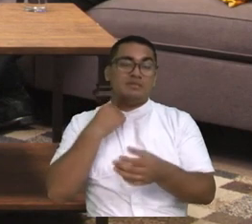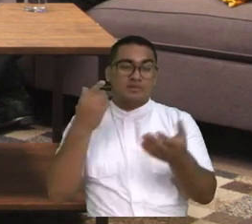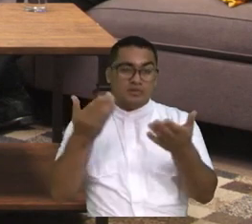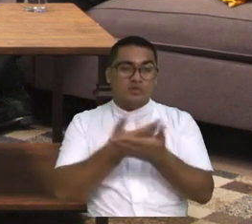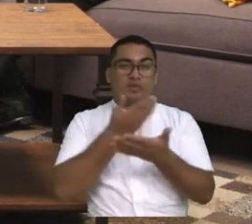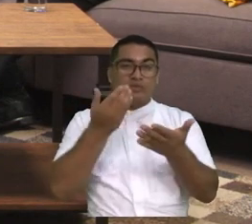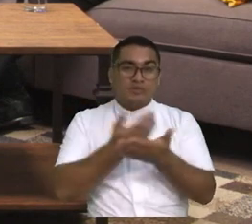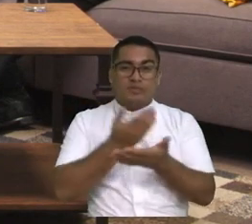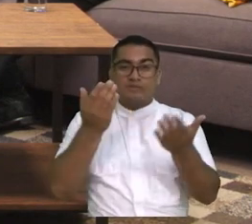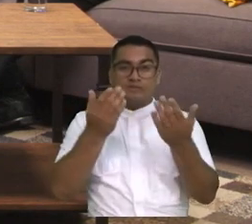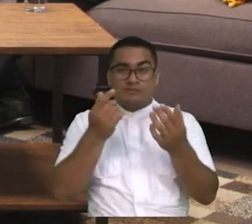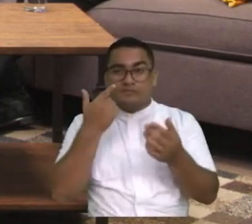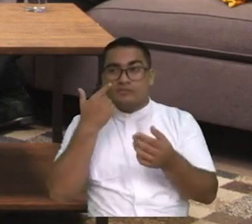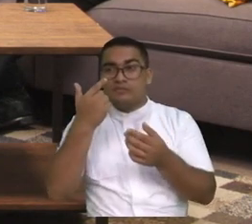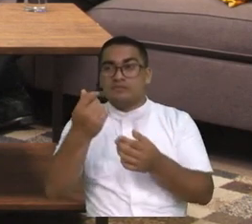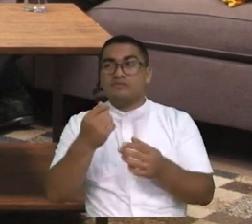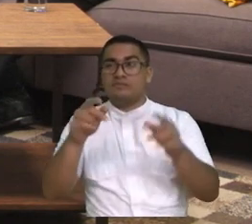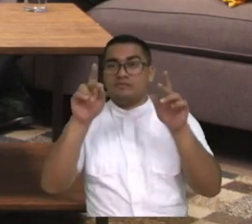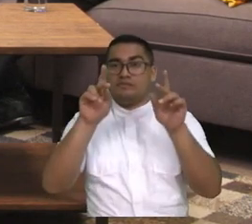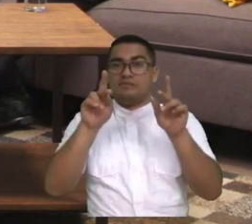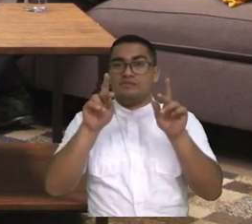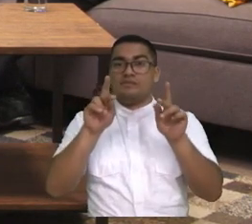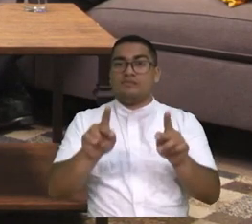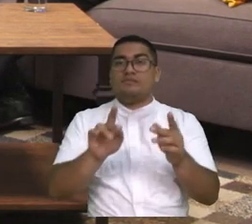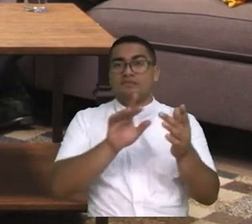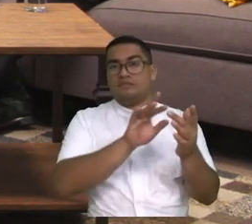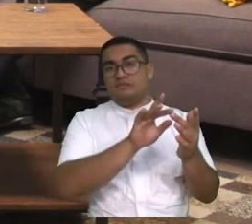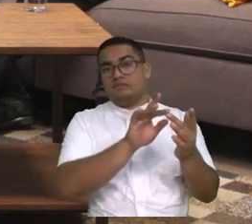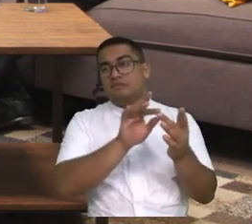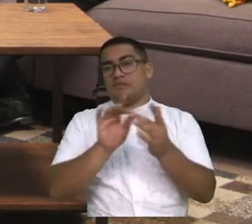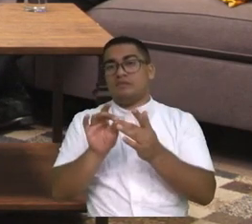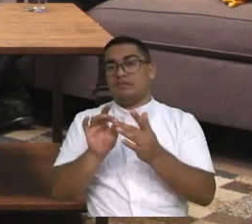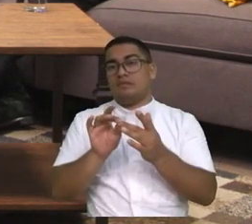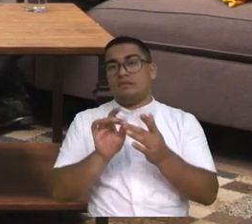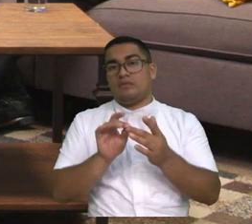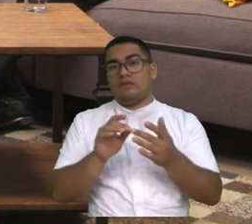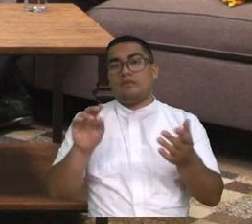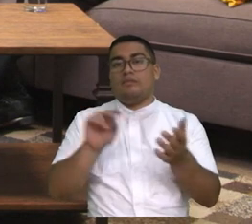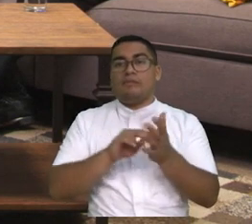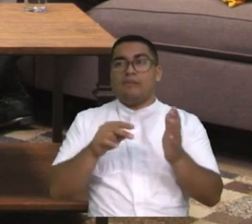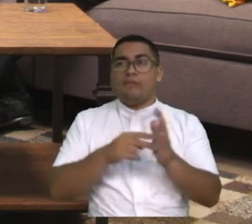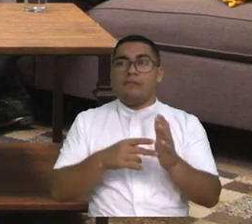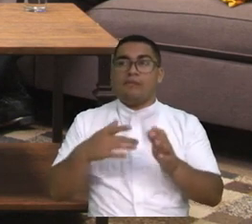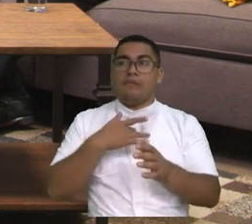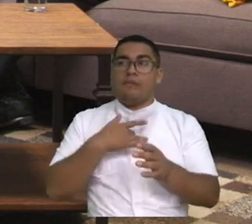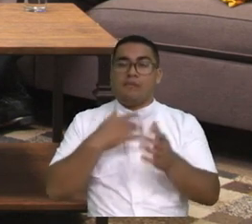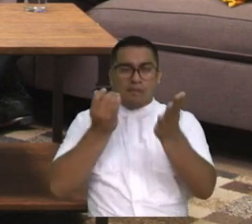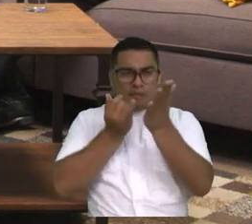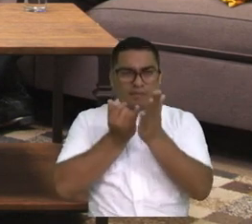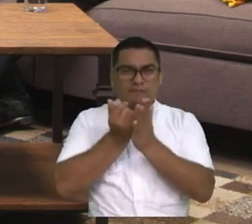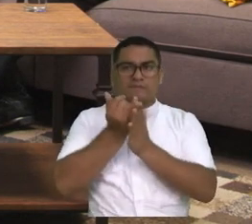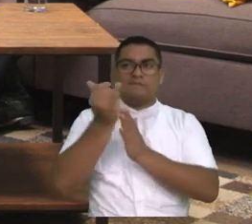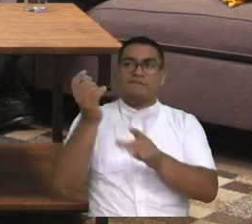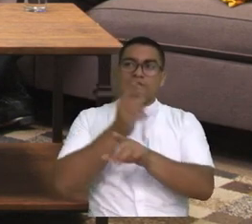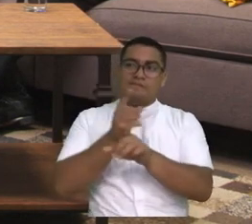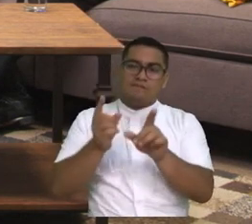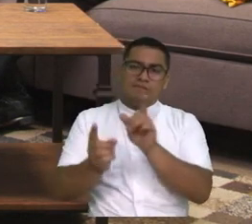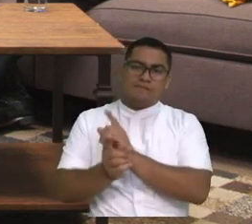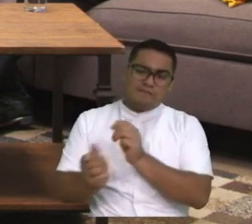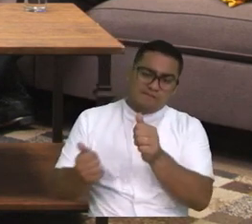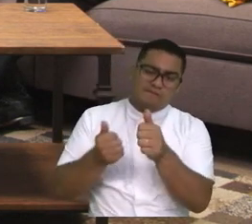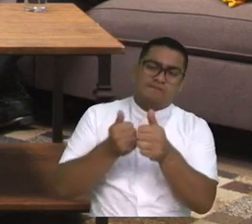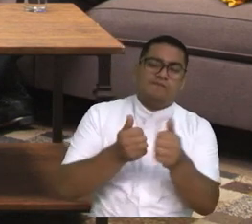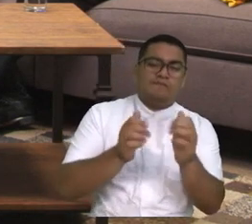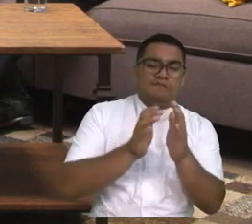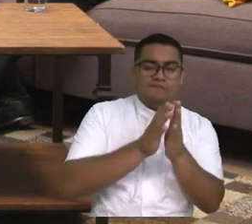es una personalidad única, es un fenómeno irrepetible, que no solo merece estudio, sino que merece ser seguido, ser leído. La